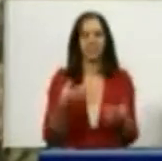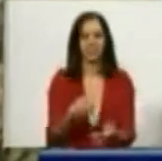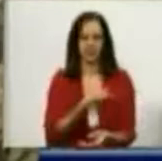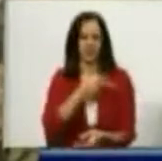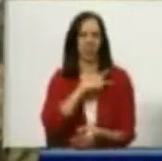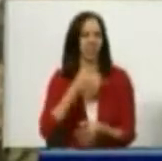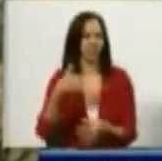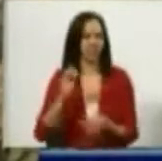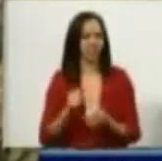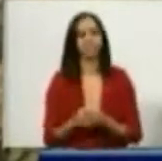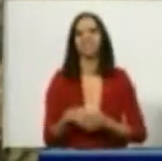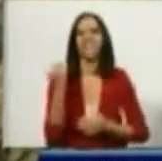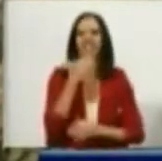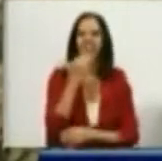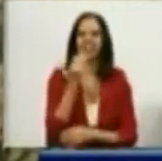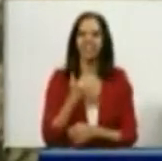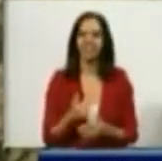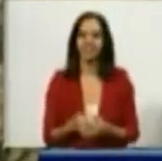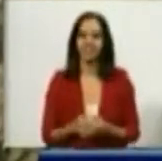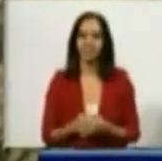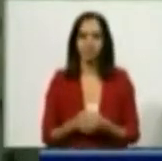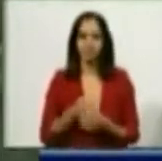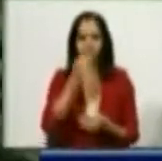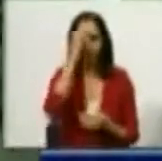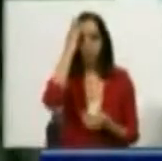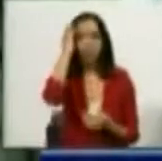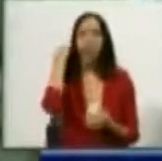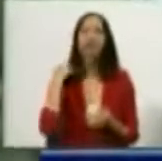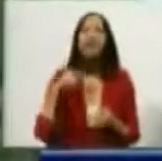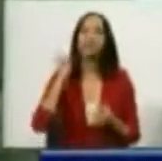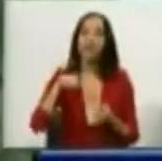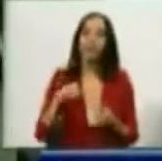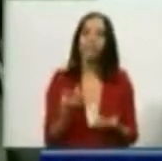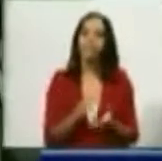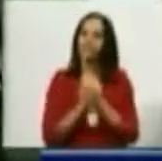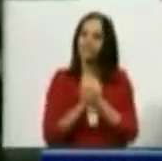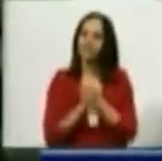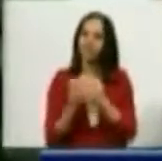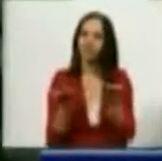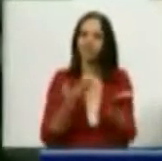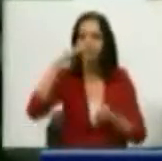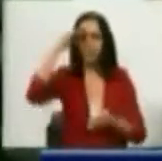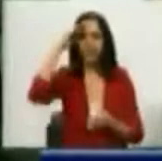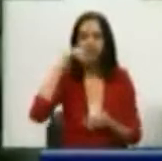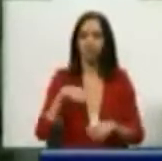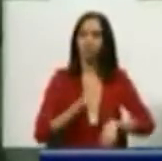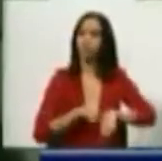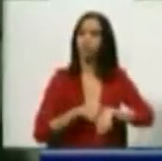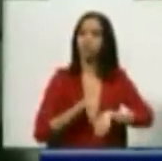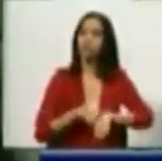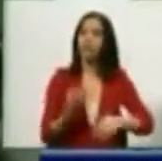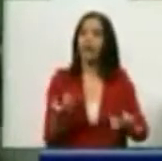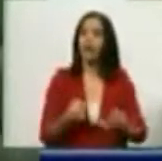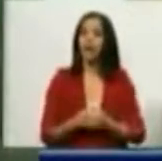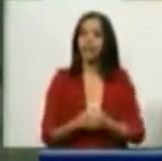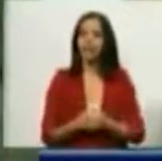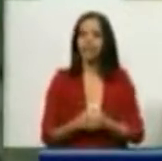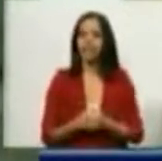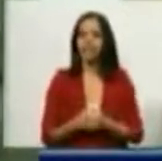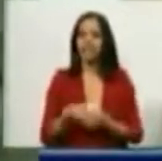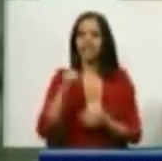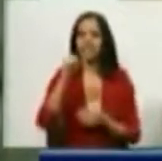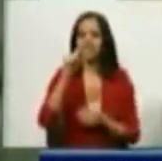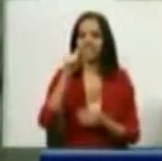Aquí está en la televisión santoyo López Orlando que está sobregirado en la hora muy tarde pues hermano San Antonio López el equipo